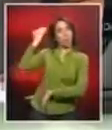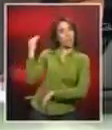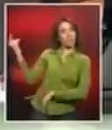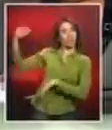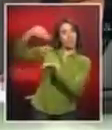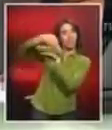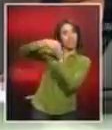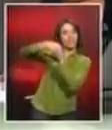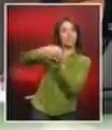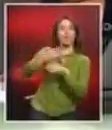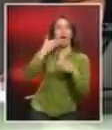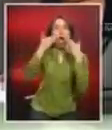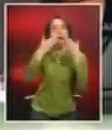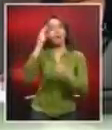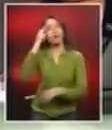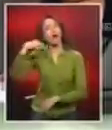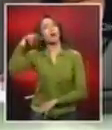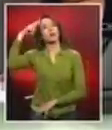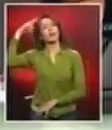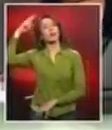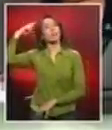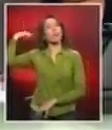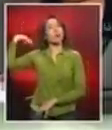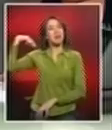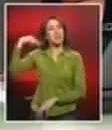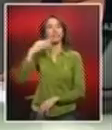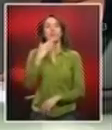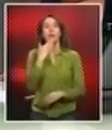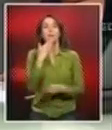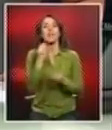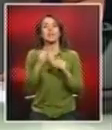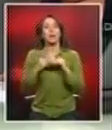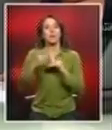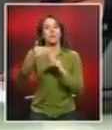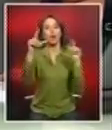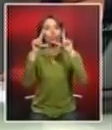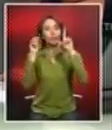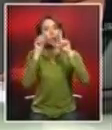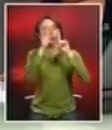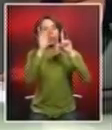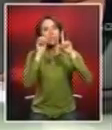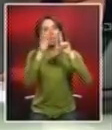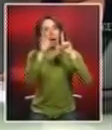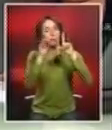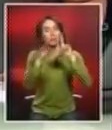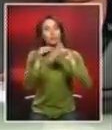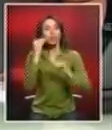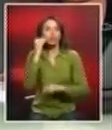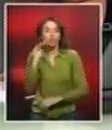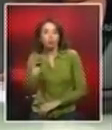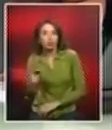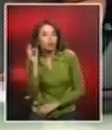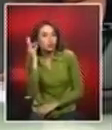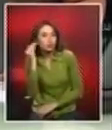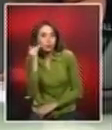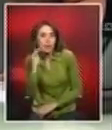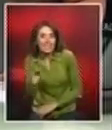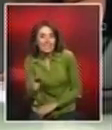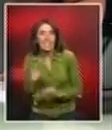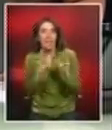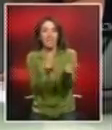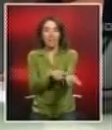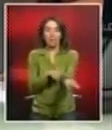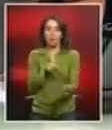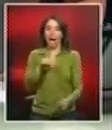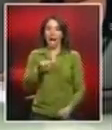hablan de sus recuerdos de la época y también de los que se vienen en los próximos capítulos, donde la más pequeña de la familia, Anita,